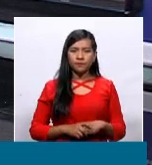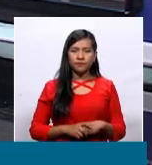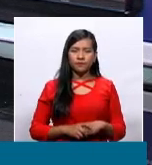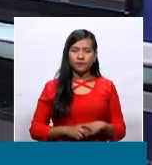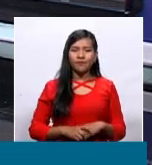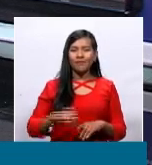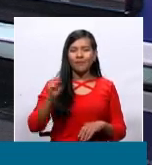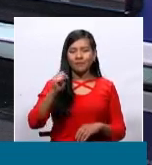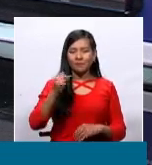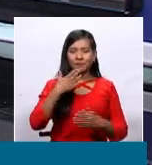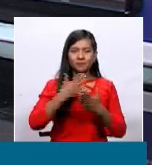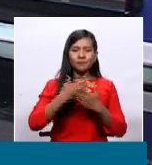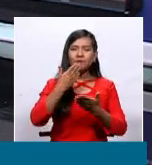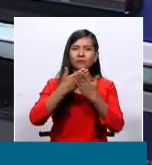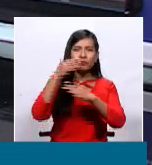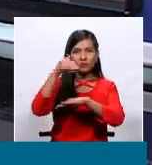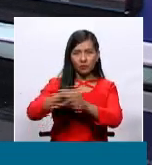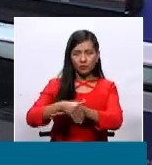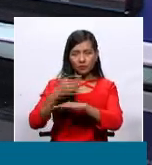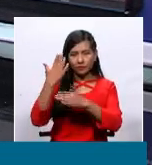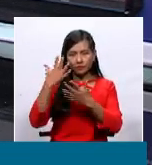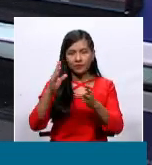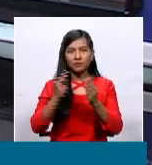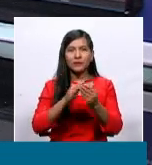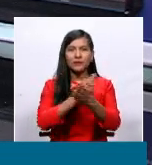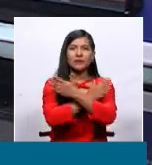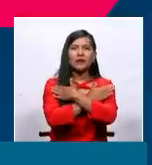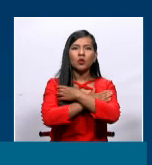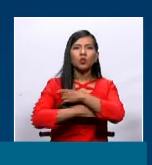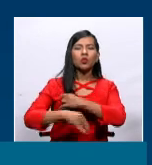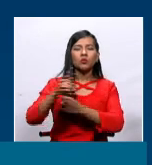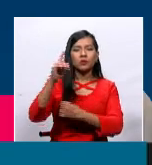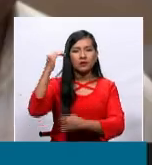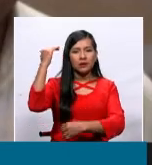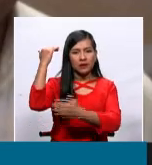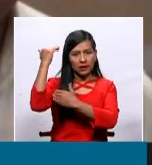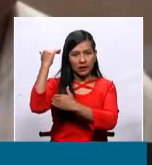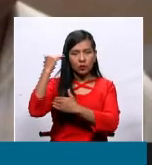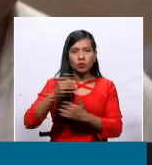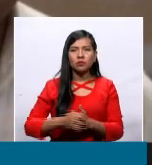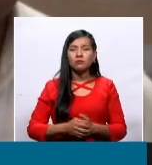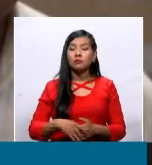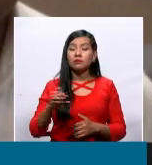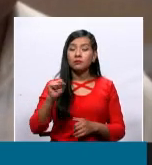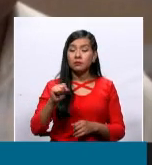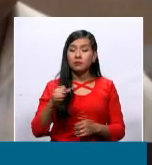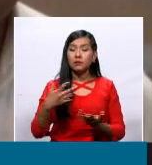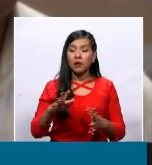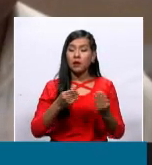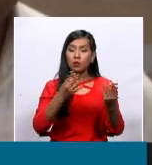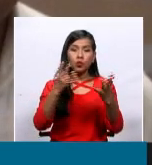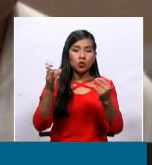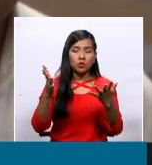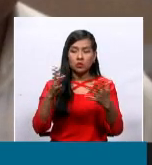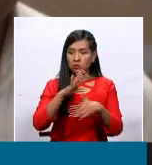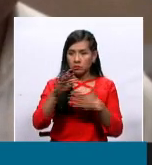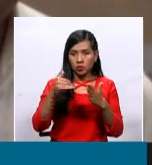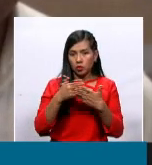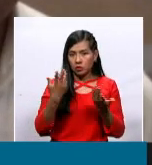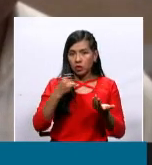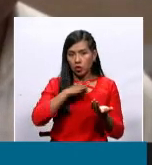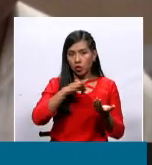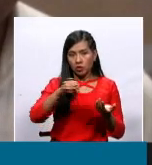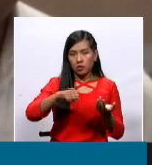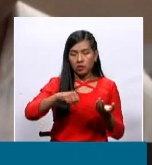Marcelo, ¿cómo está? Buenas noches, un gusto saludarlo desde Santa Cruz. Marcelo, muchos coincidimos, entre los que